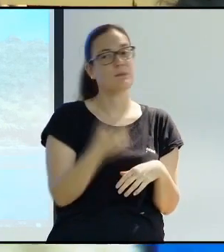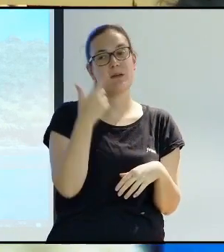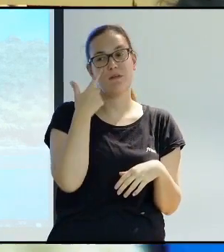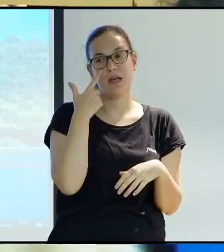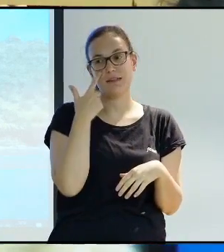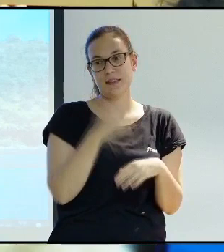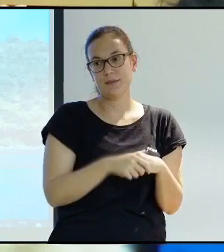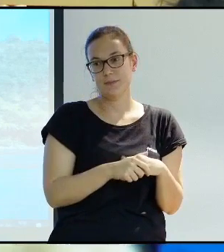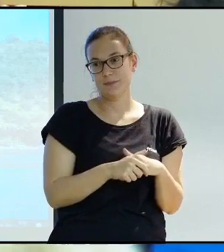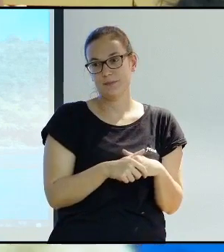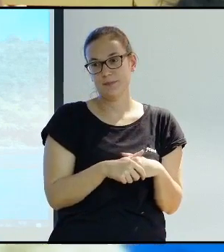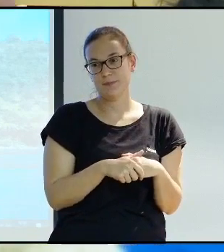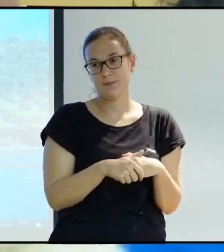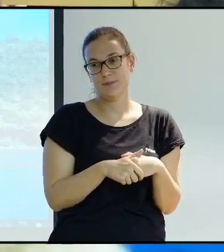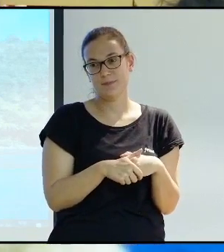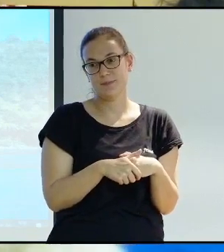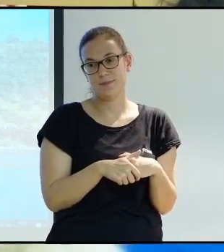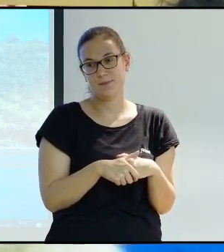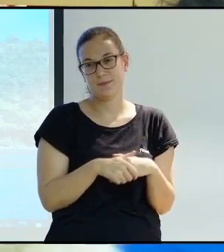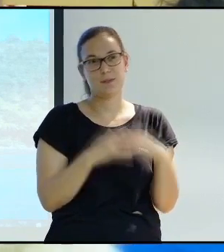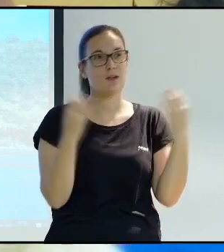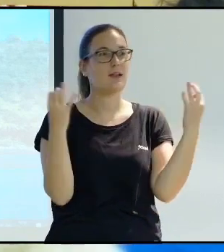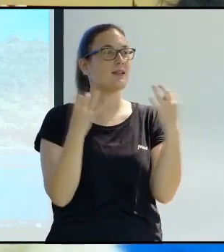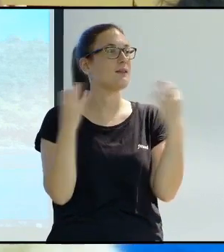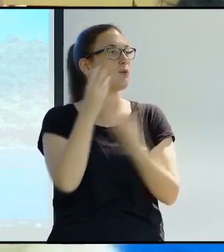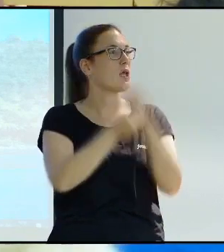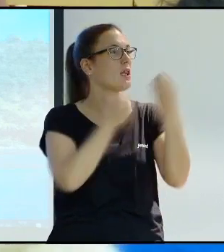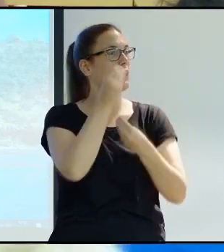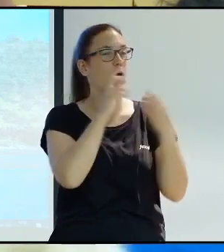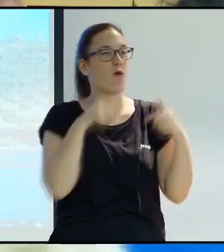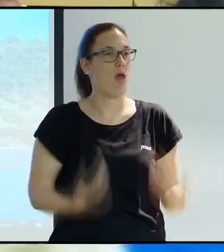Fijémonos qué es lo que estamos haciendo ahora.